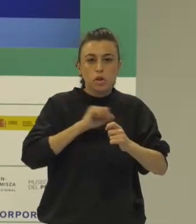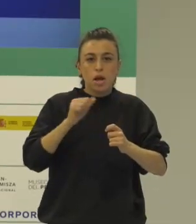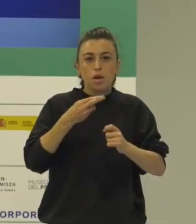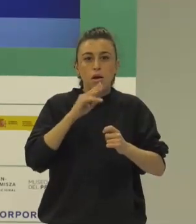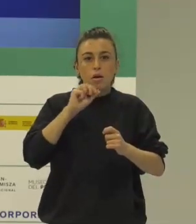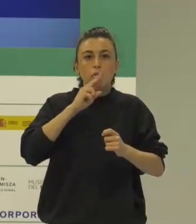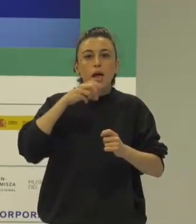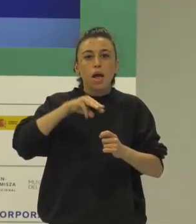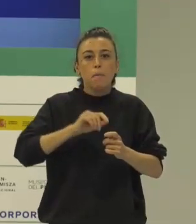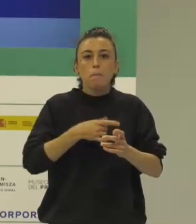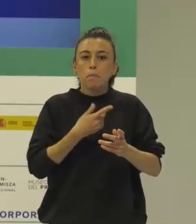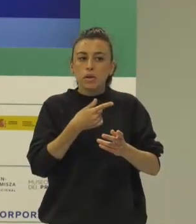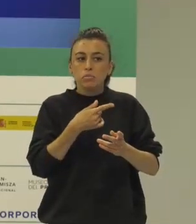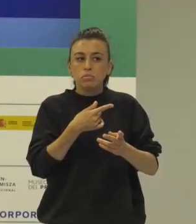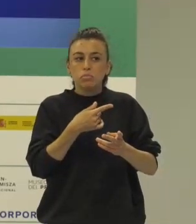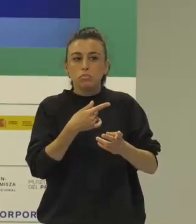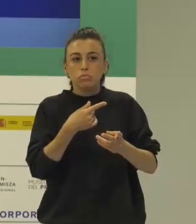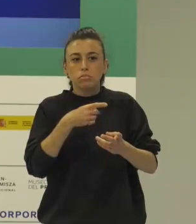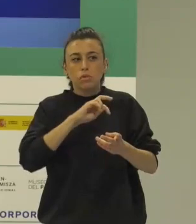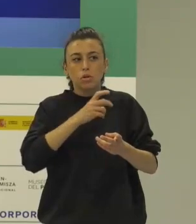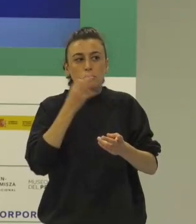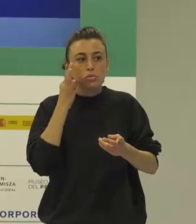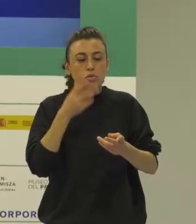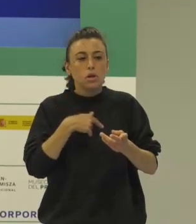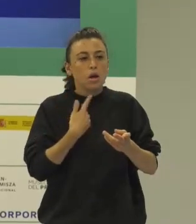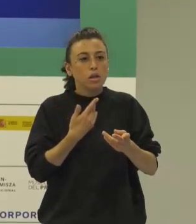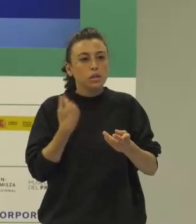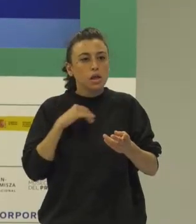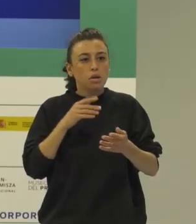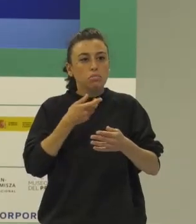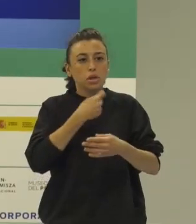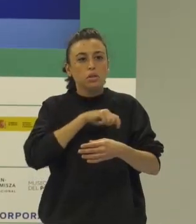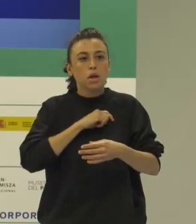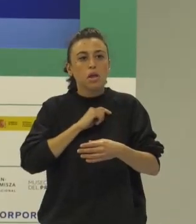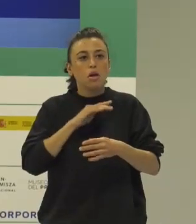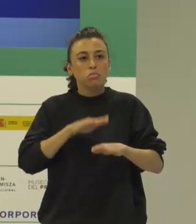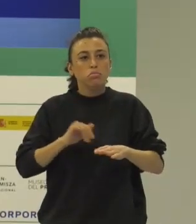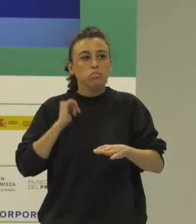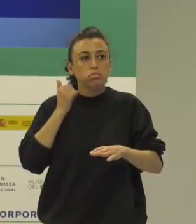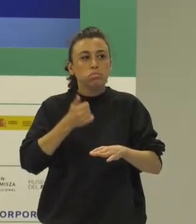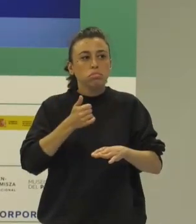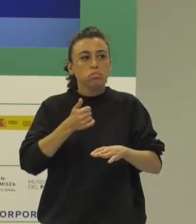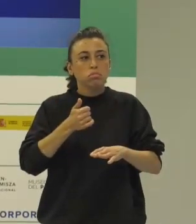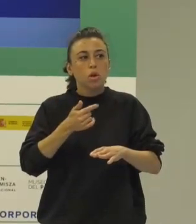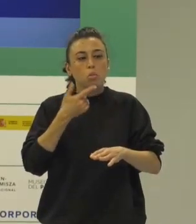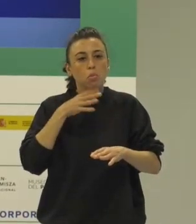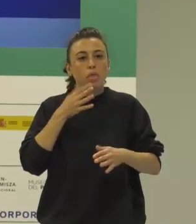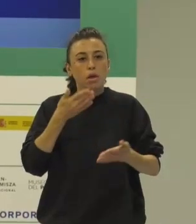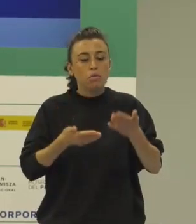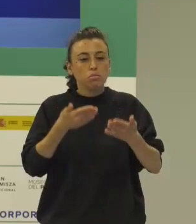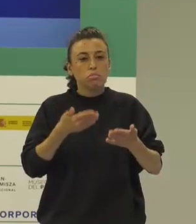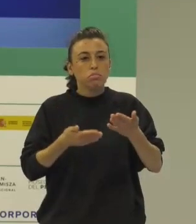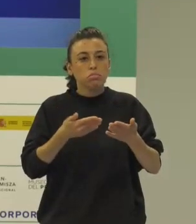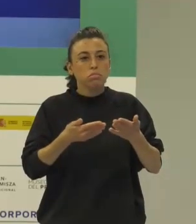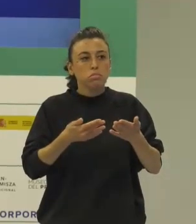y podéis comparar un poco la situación, lo que es hacer periodismo en Cuba o en Centroamérica y lo que es hacer periodismo en España. Como